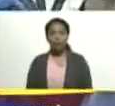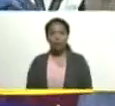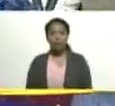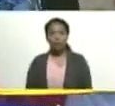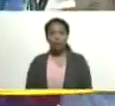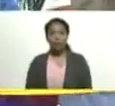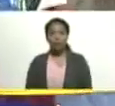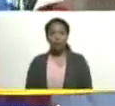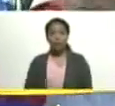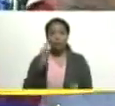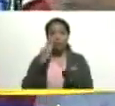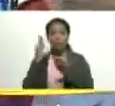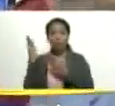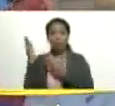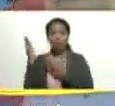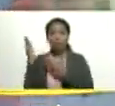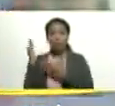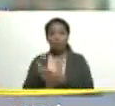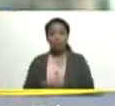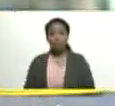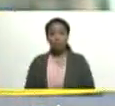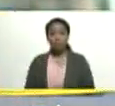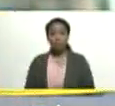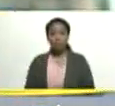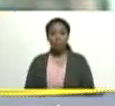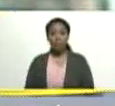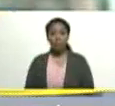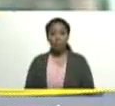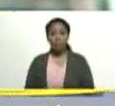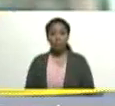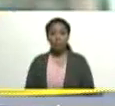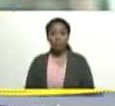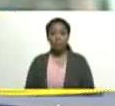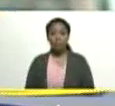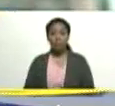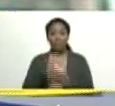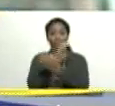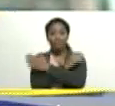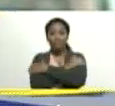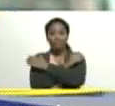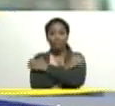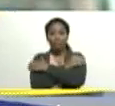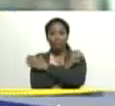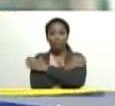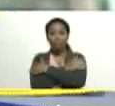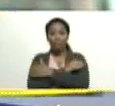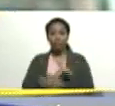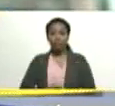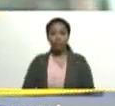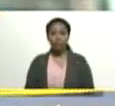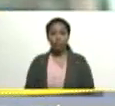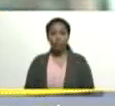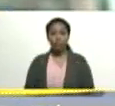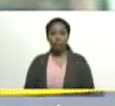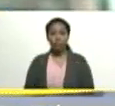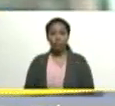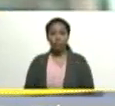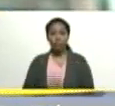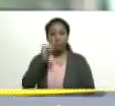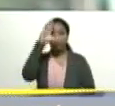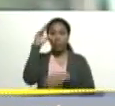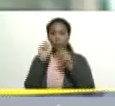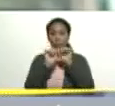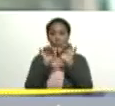Pediatra, mira. Pediatra y cafetera. 86 años. Felicidades, pues. Que Dios la bendiga y la